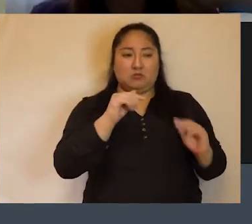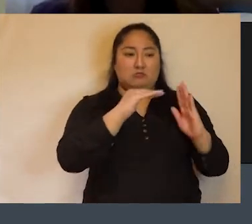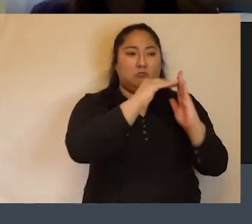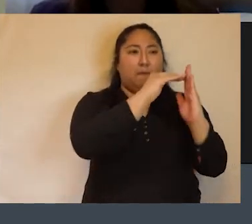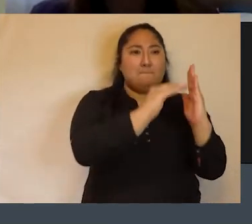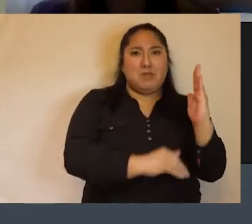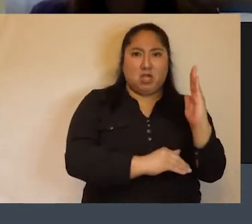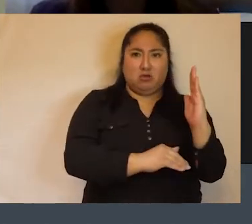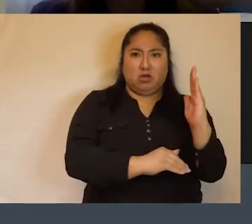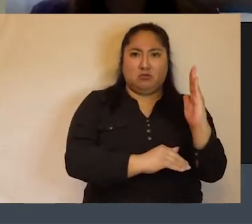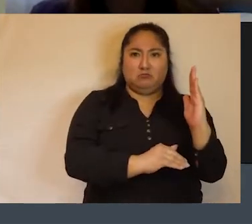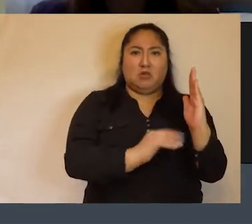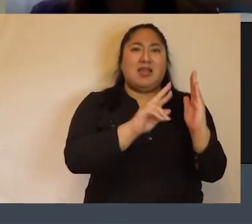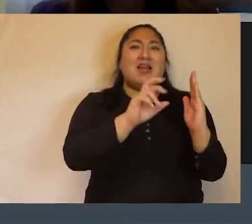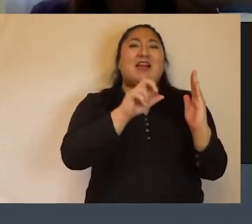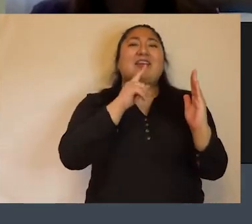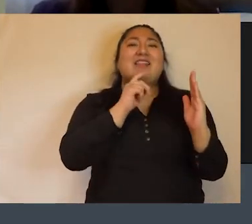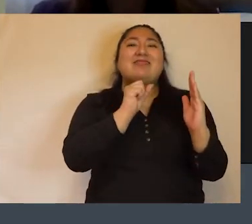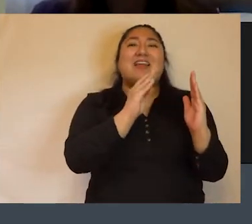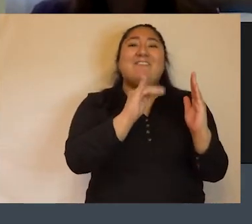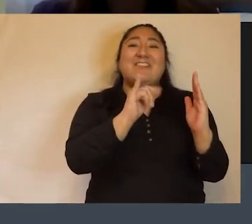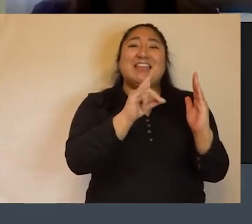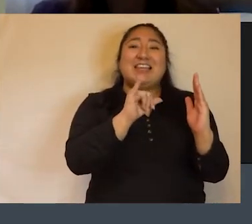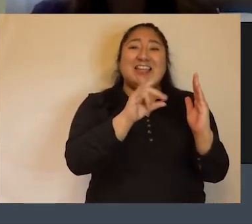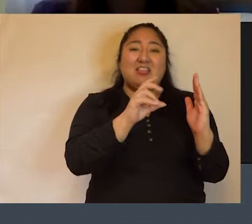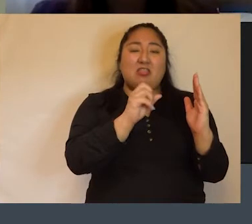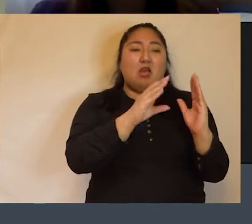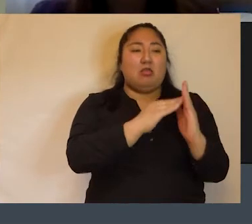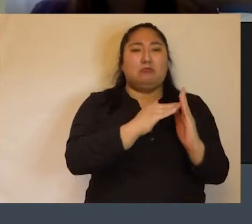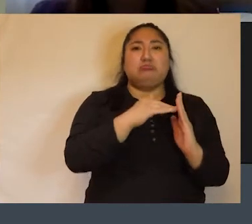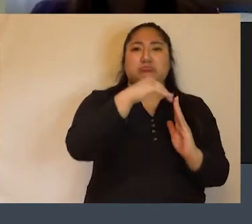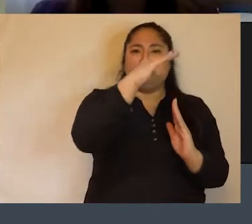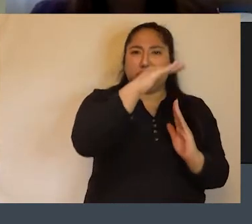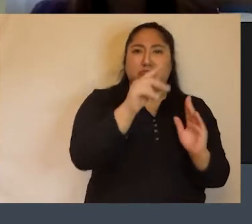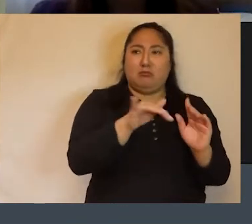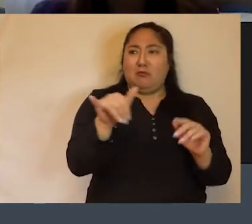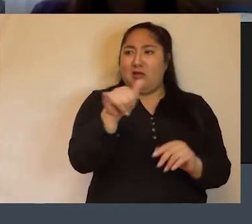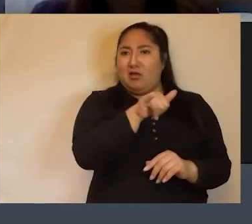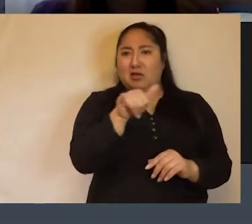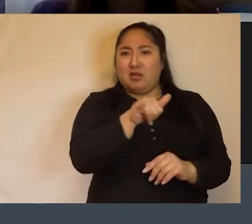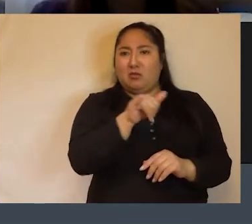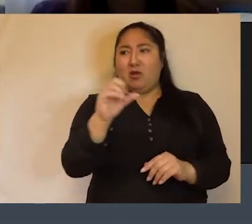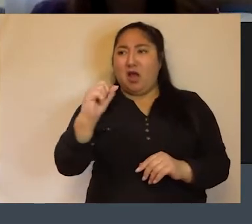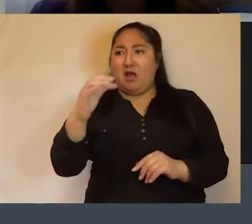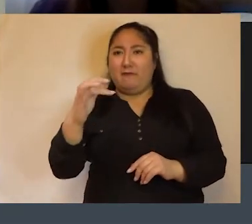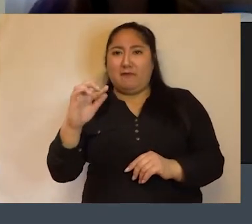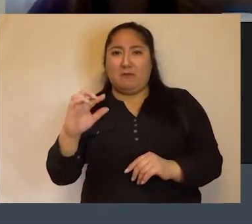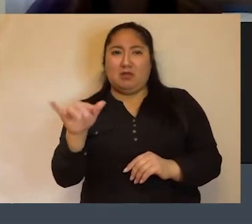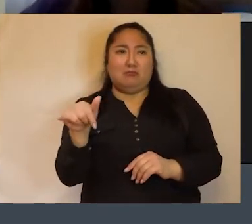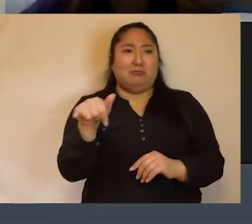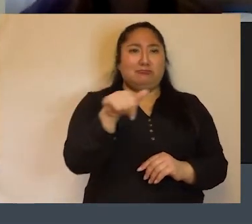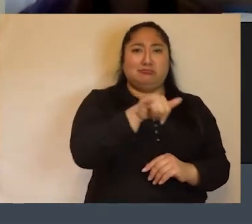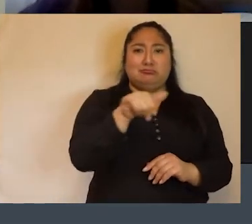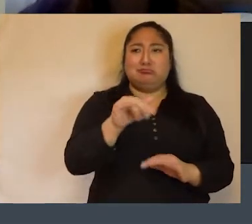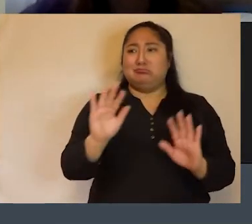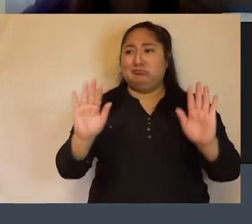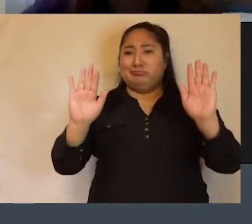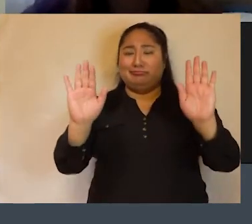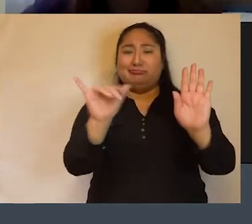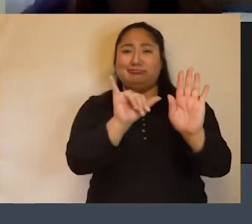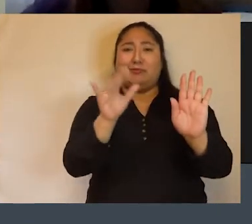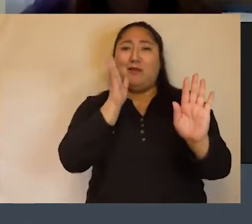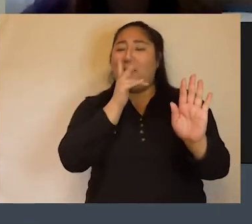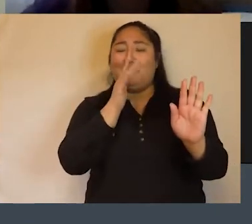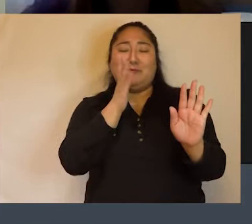bastante menores, y las rentabilidades de esos fondos, que tienen que cautelar liquidez y otras cosas, son muy similares a las rentabilidades promedio que están teniendo